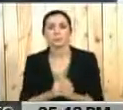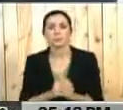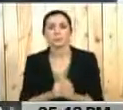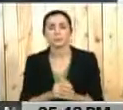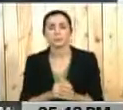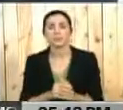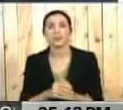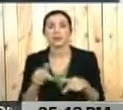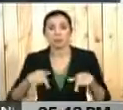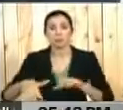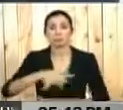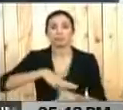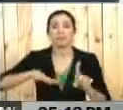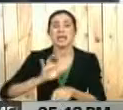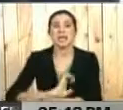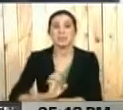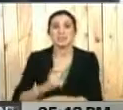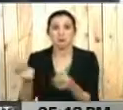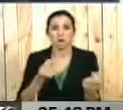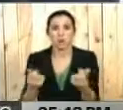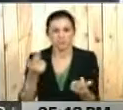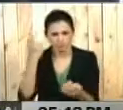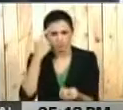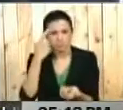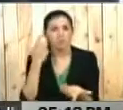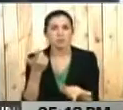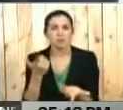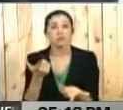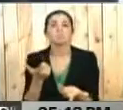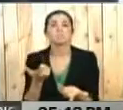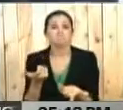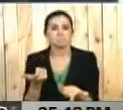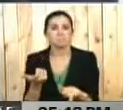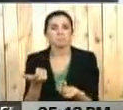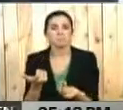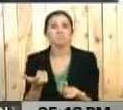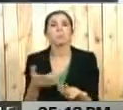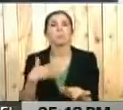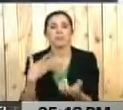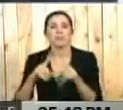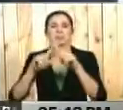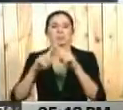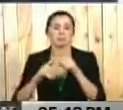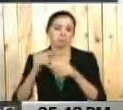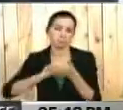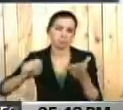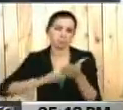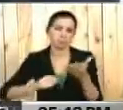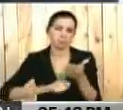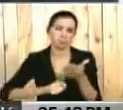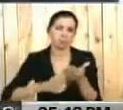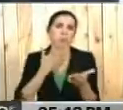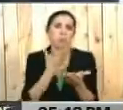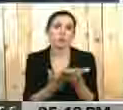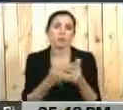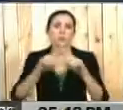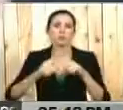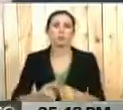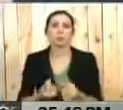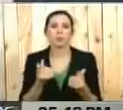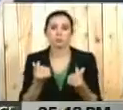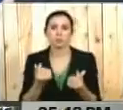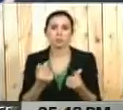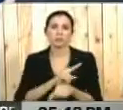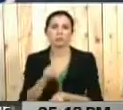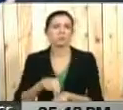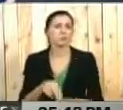de emergencia económica puede desarrollar el presupuesto nacional. Yo no estoy muy ganado a